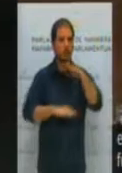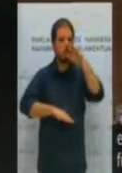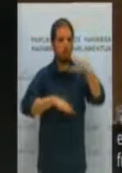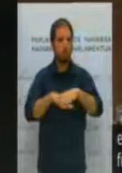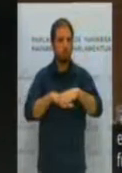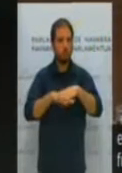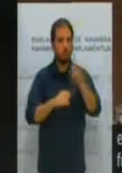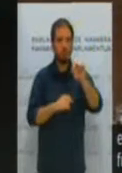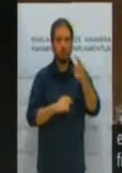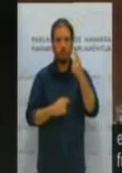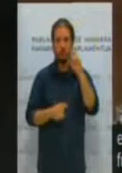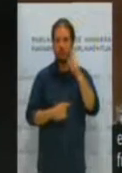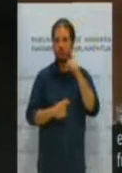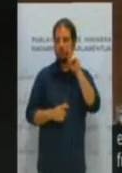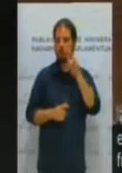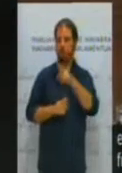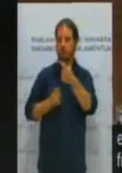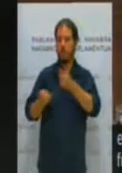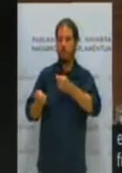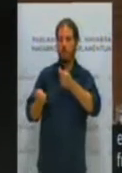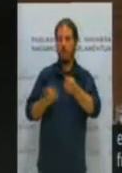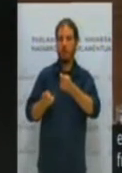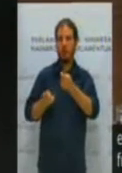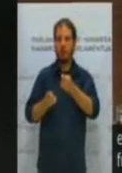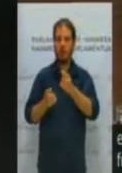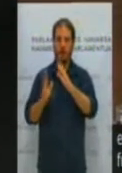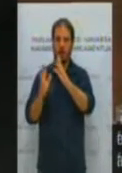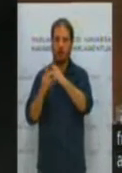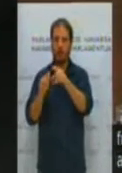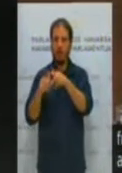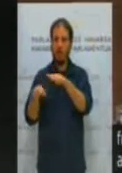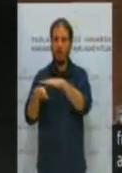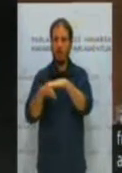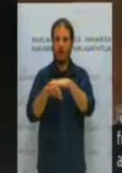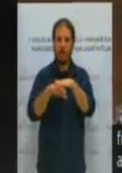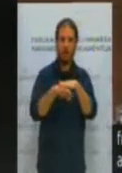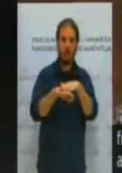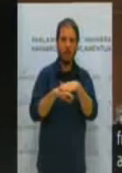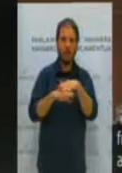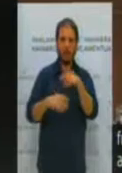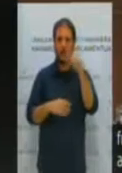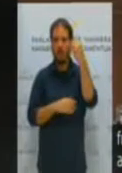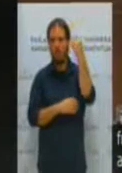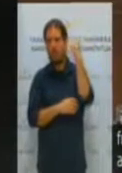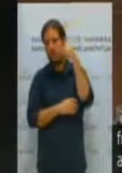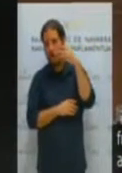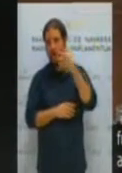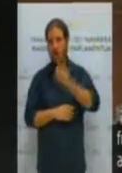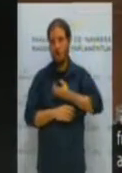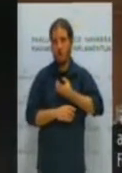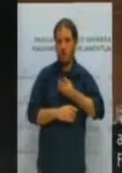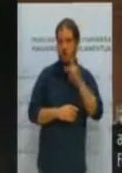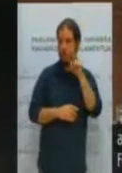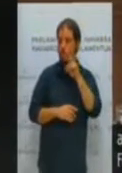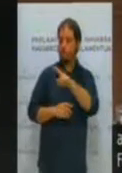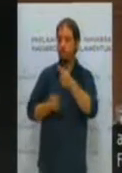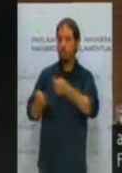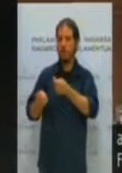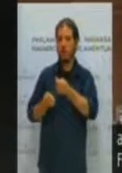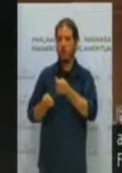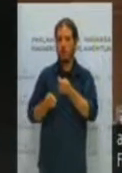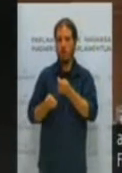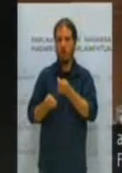de supervisar la actuación de las administraciones, tanto de la administración foral como de las entes locales, en